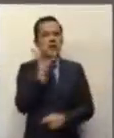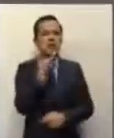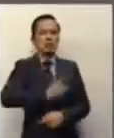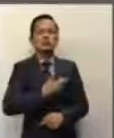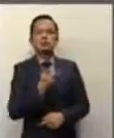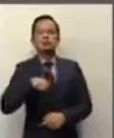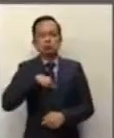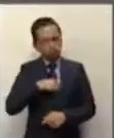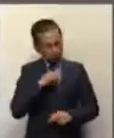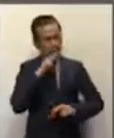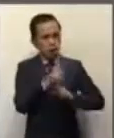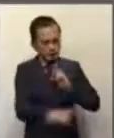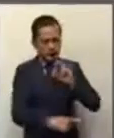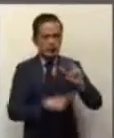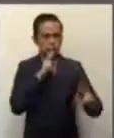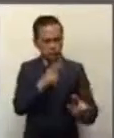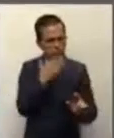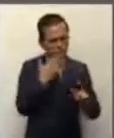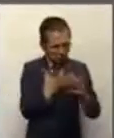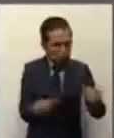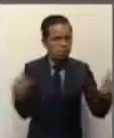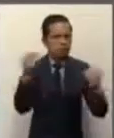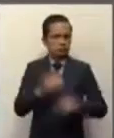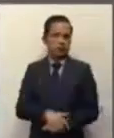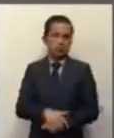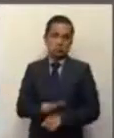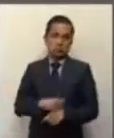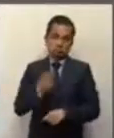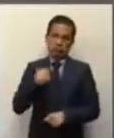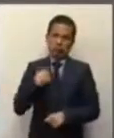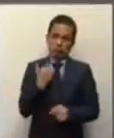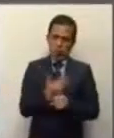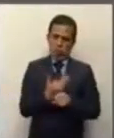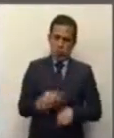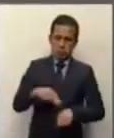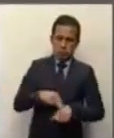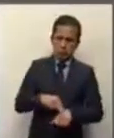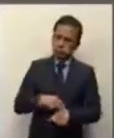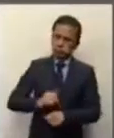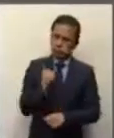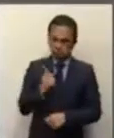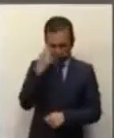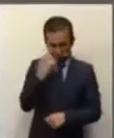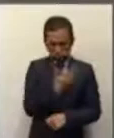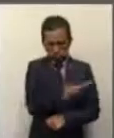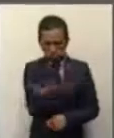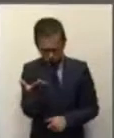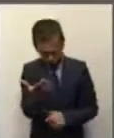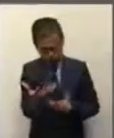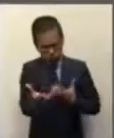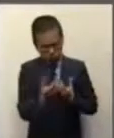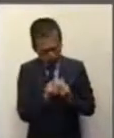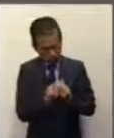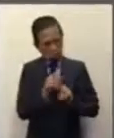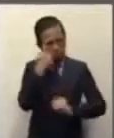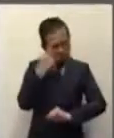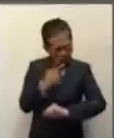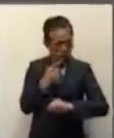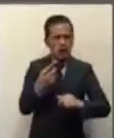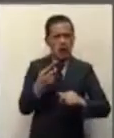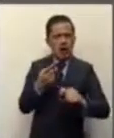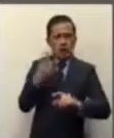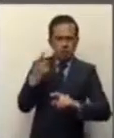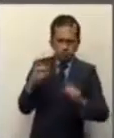este sentido y desde esta tribuna, aprovecho para hacer una cordial invitación a que se sumen y participen en la consulta que se llevará a